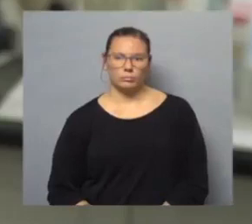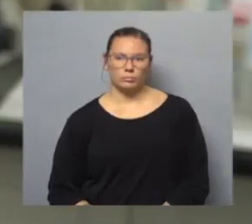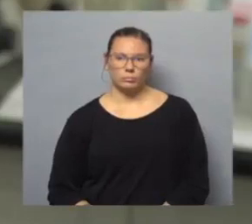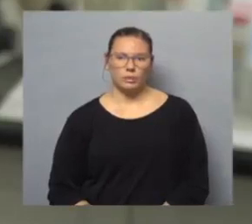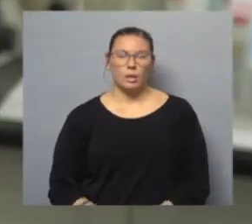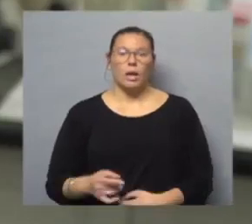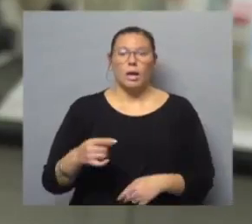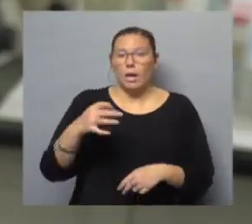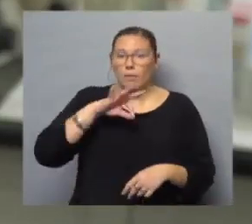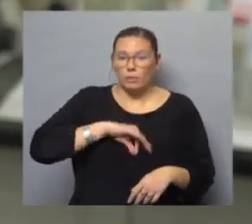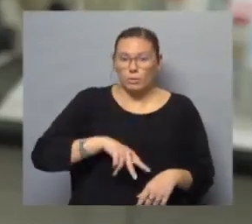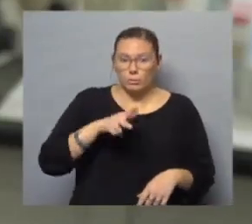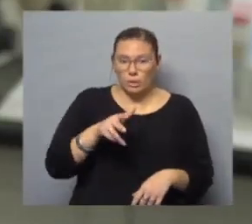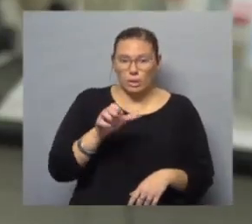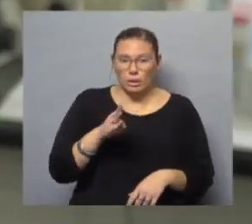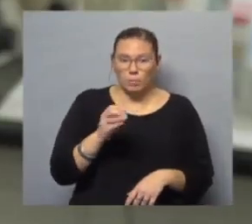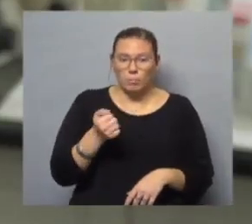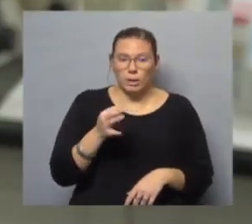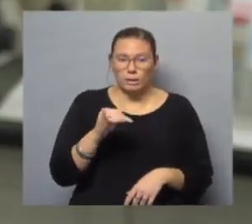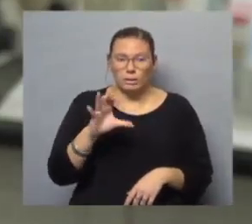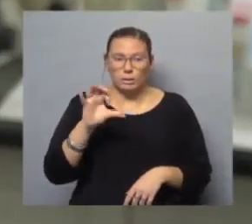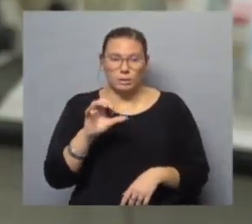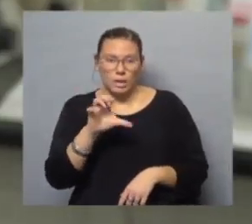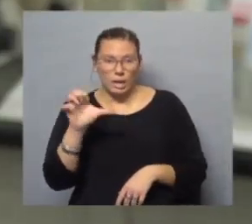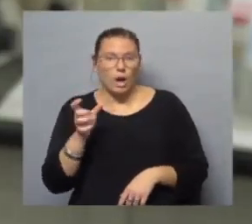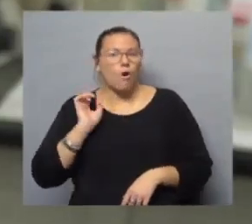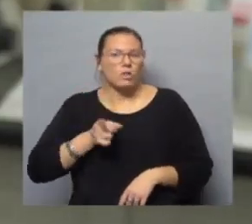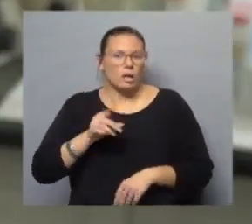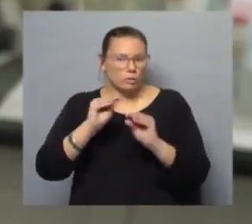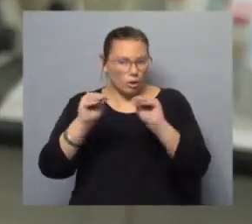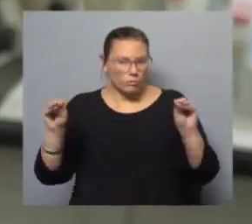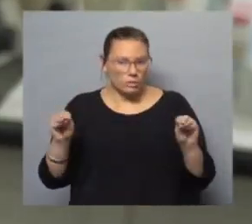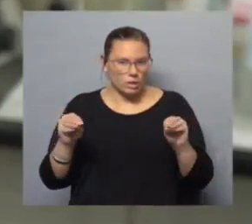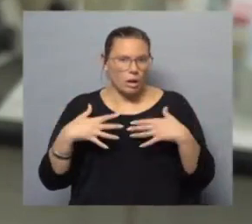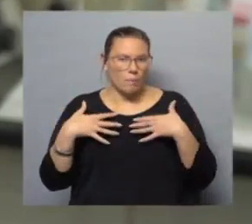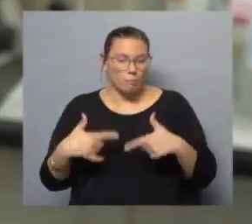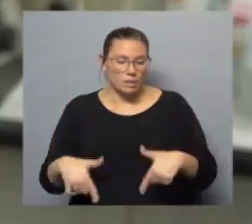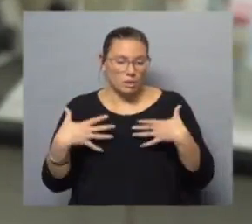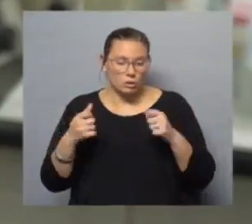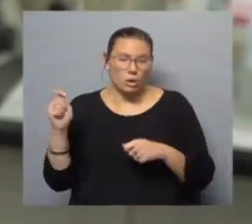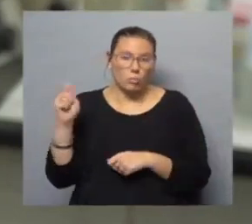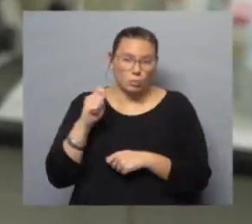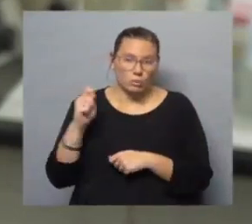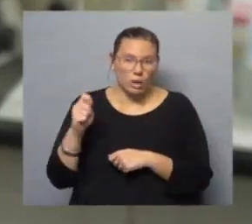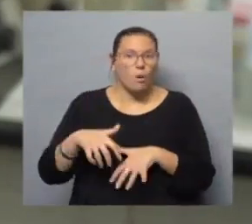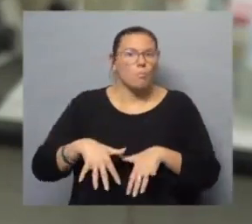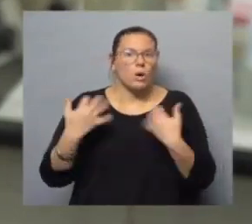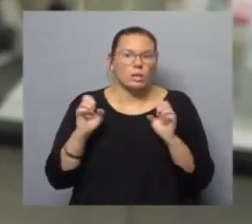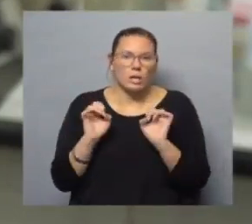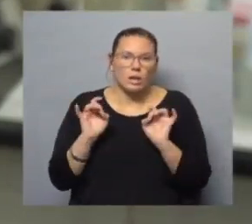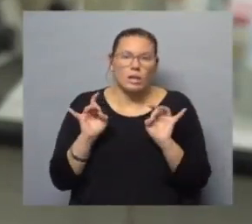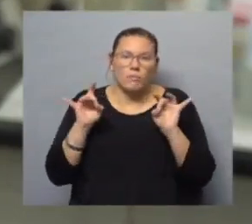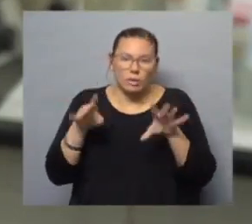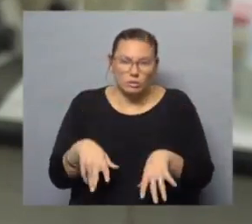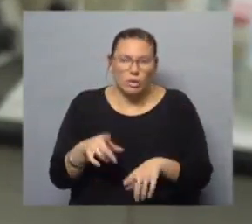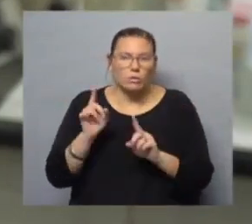El virus de la hepatitis E es un virus que es de notificación obligatoria, es decir, por parte del Ministerio de Salud Pública hace que cualquier infección por el virus de hepatitis